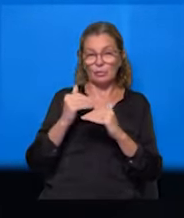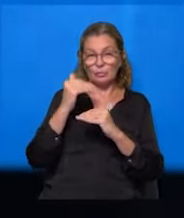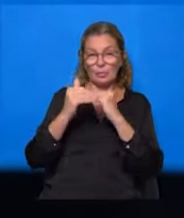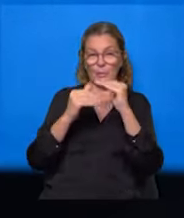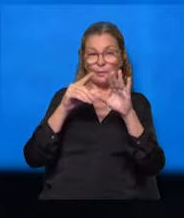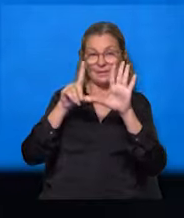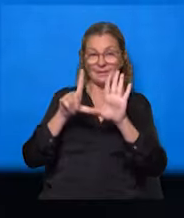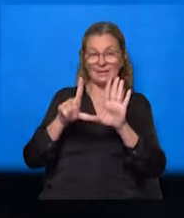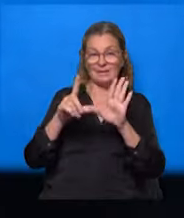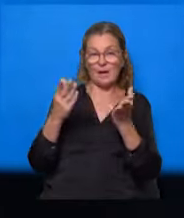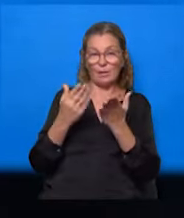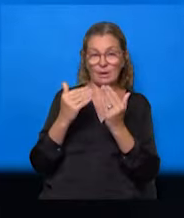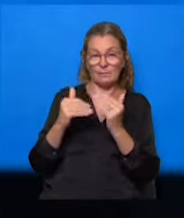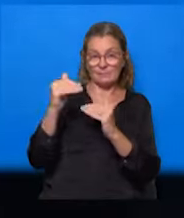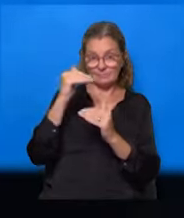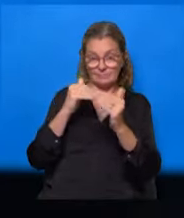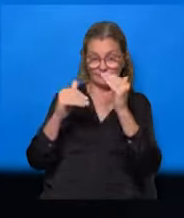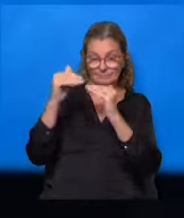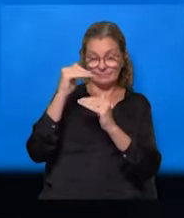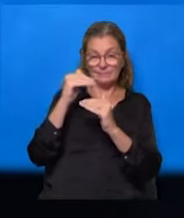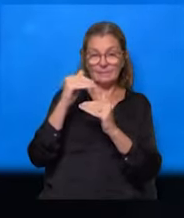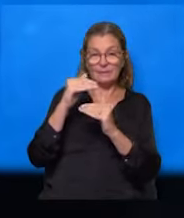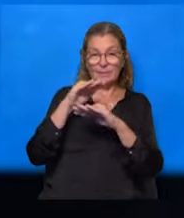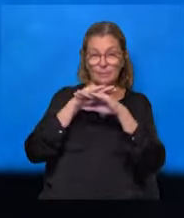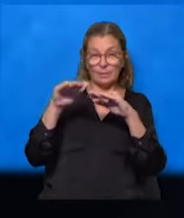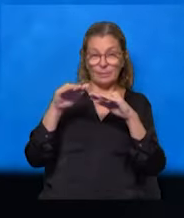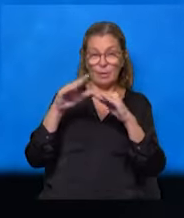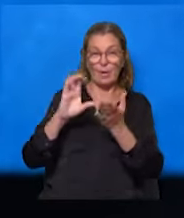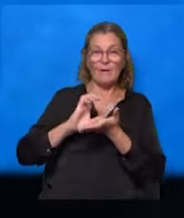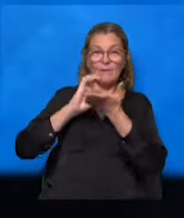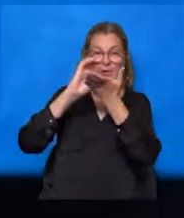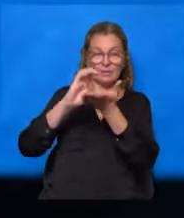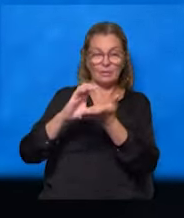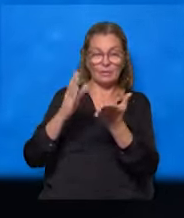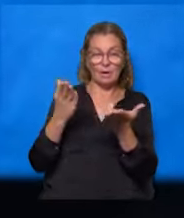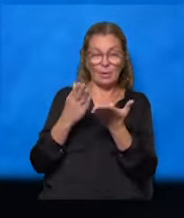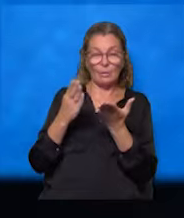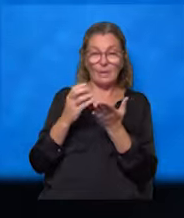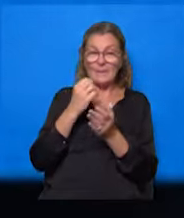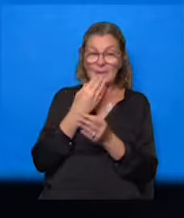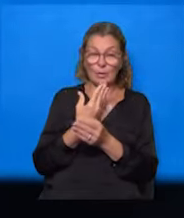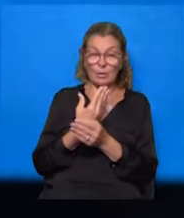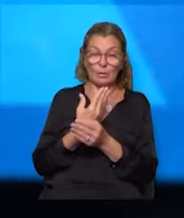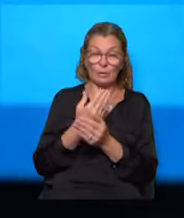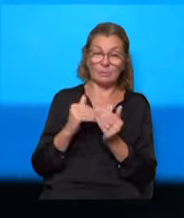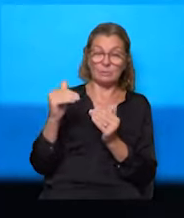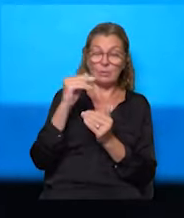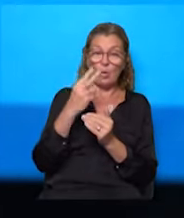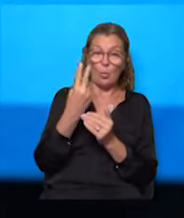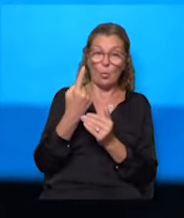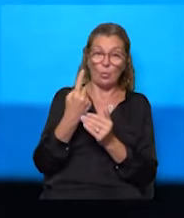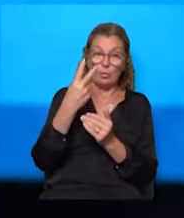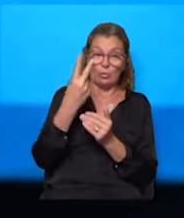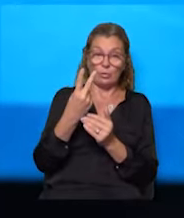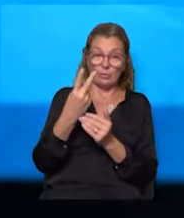escalones deí que ahora se siga pasamos el umbral de grado de inversión Y que ahora haya una mejora de un escalón más o dos escalones